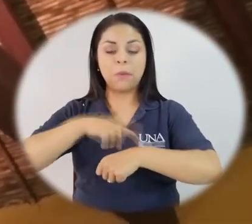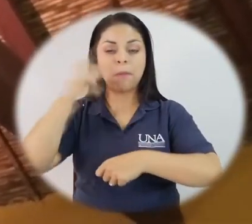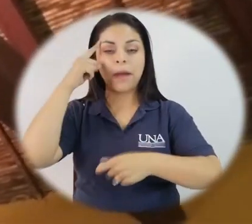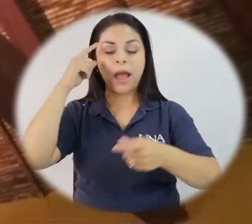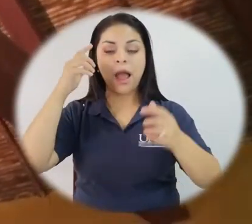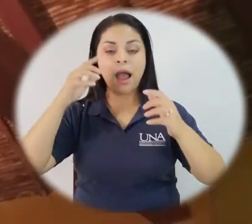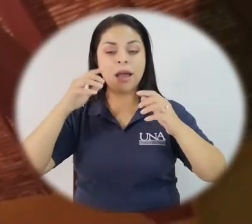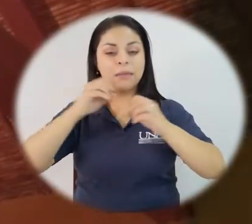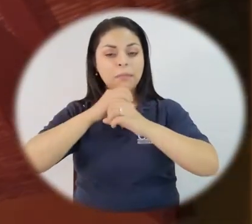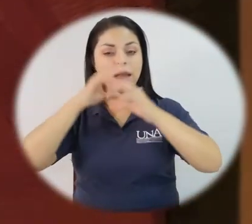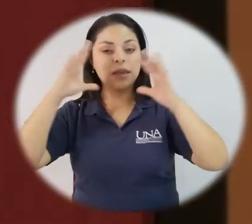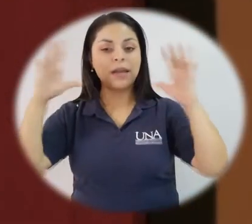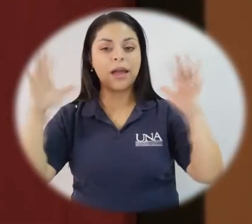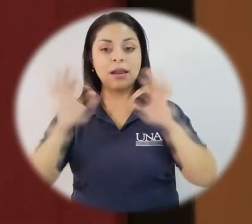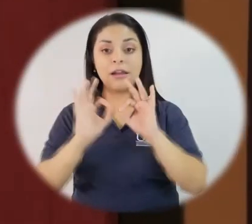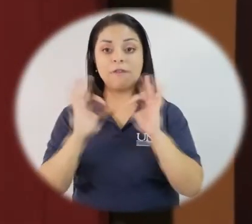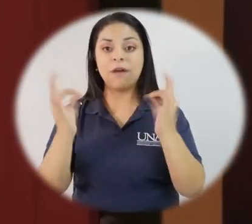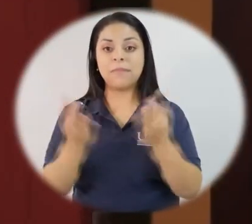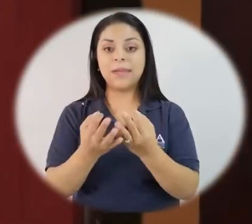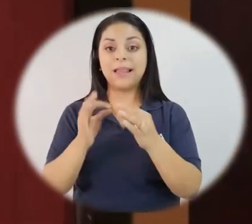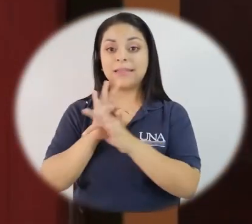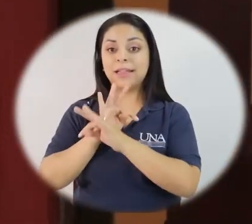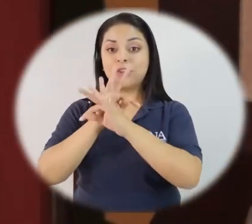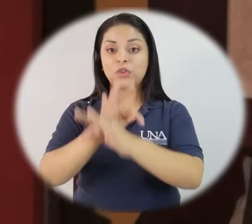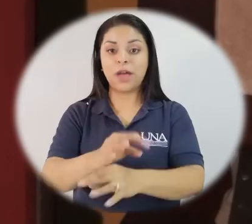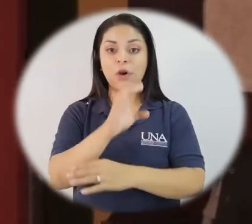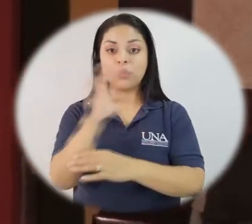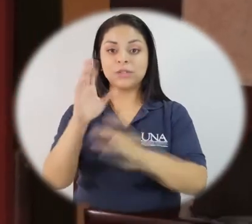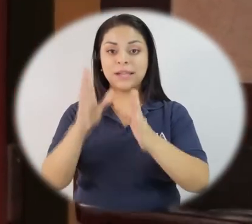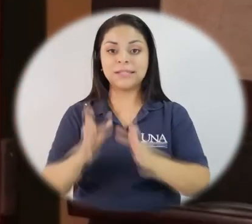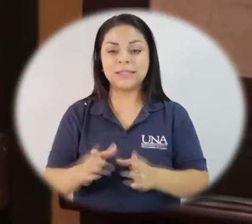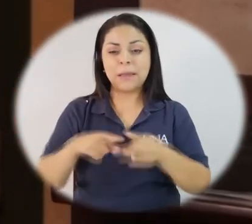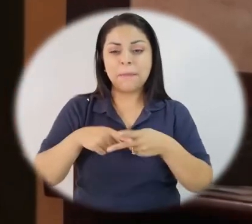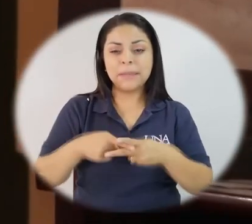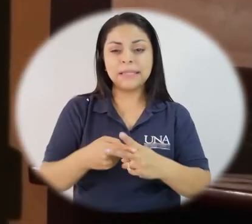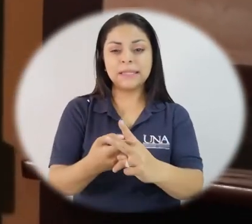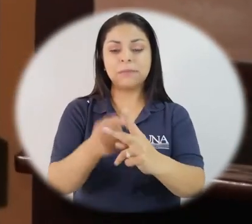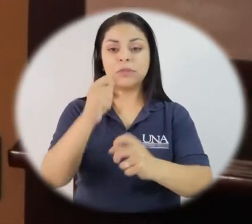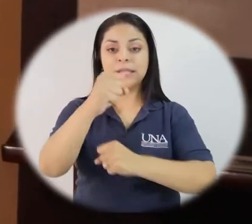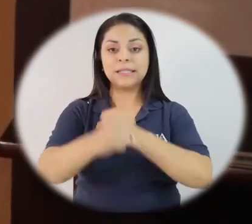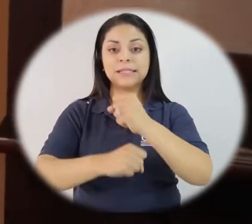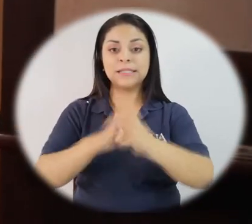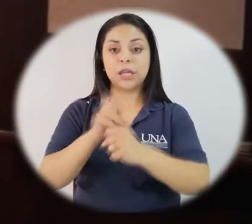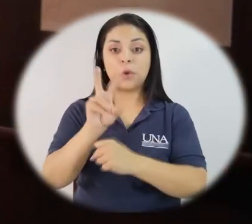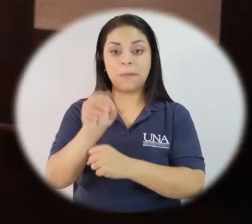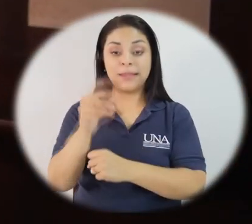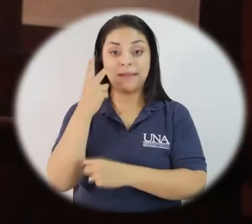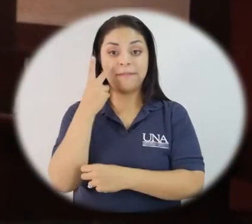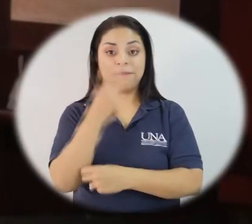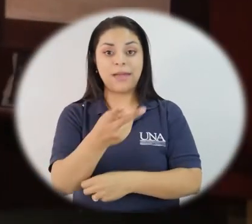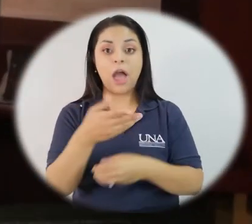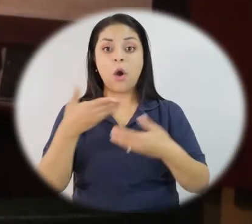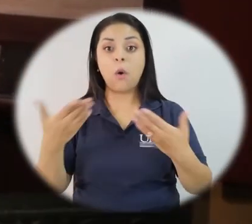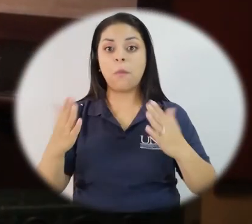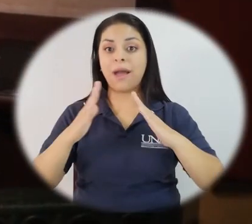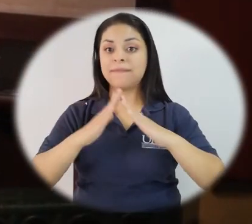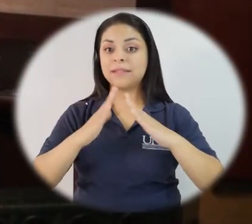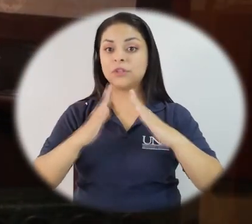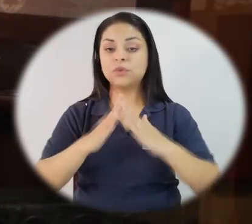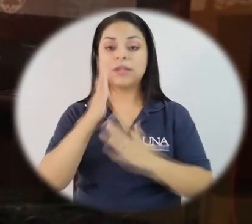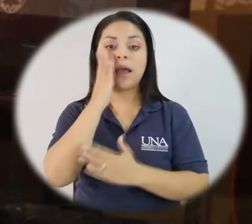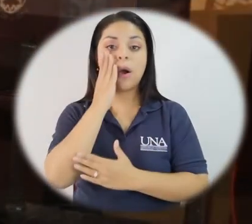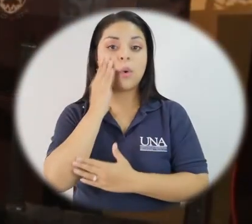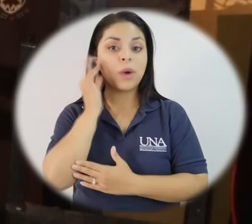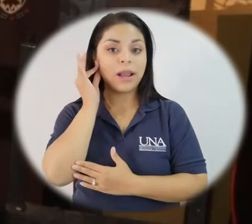sería el hogar de una familia tradicional costarricense a principios del siglo XX. Observe cómo era la habitación de una